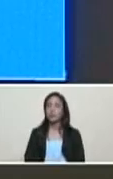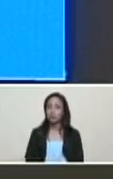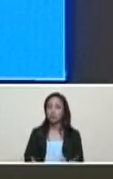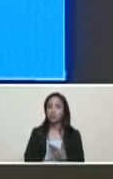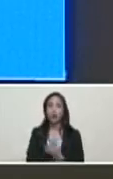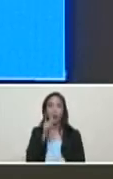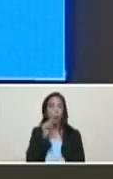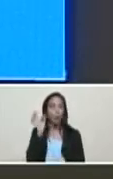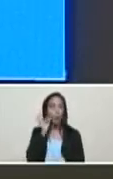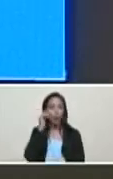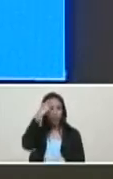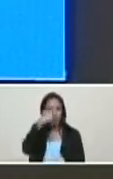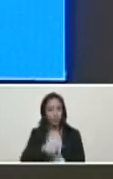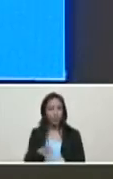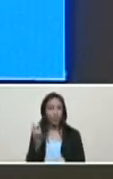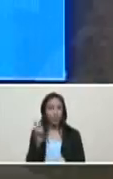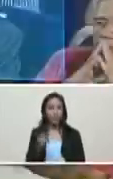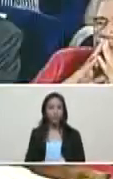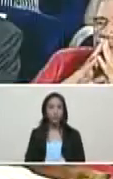venezolana.